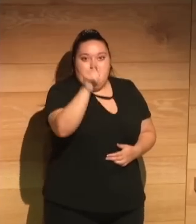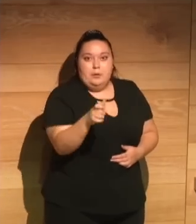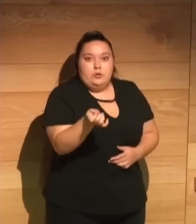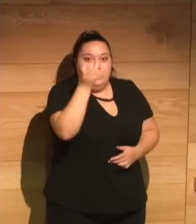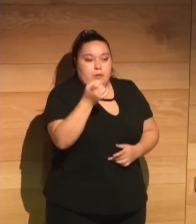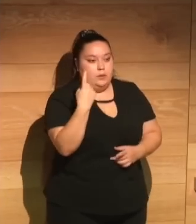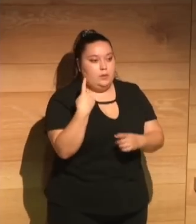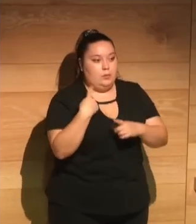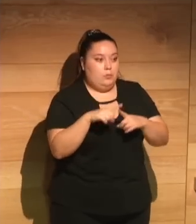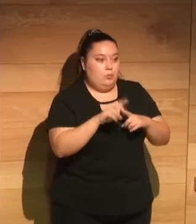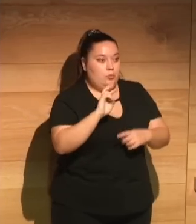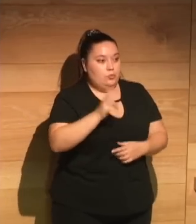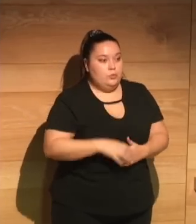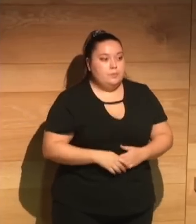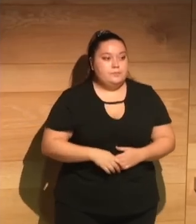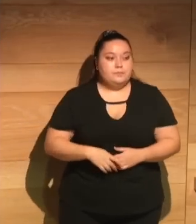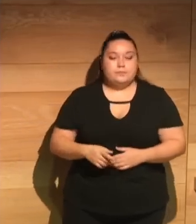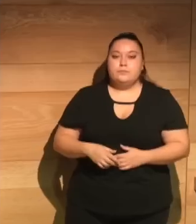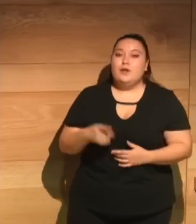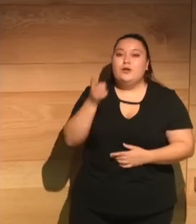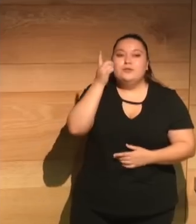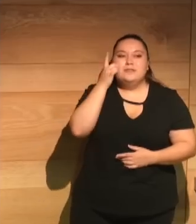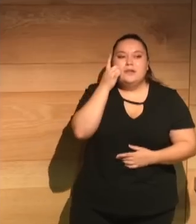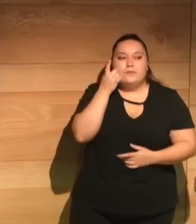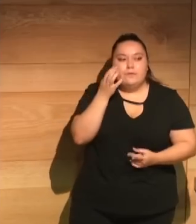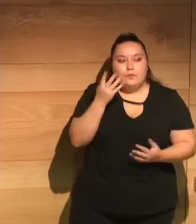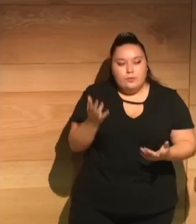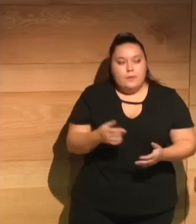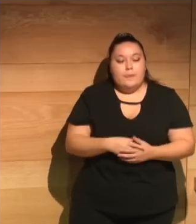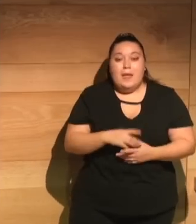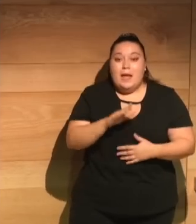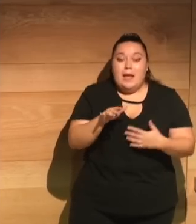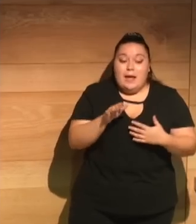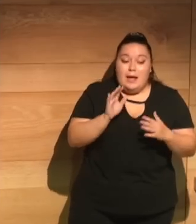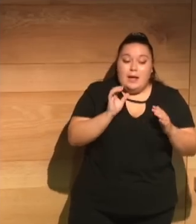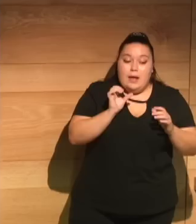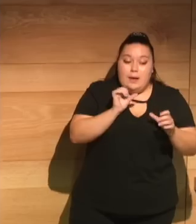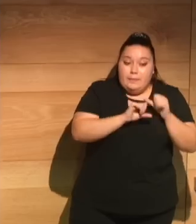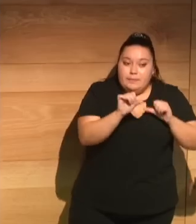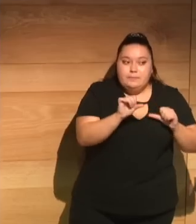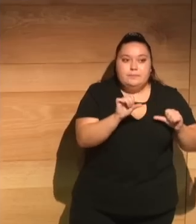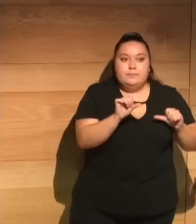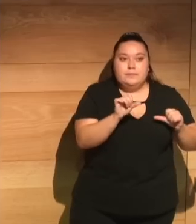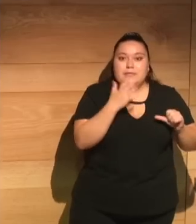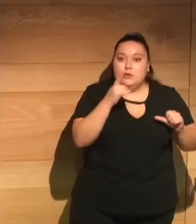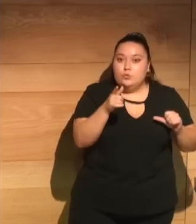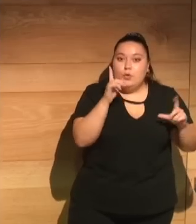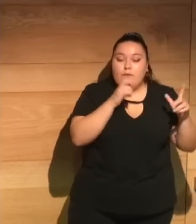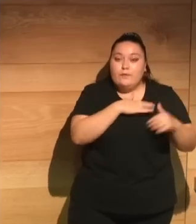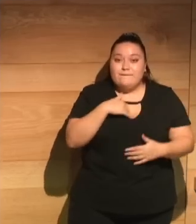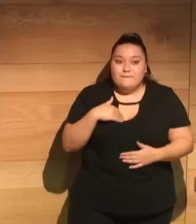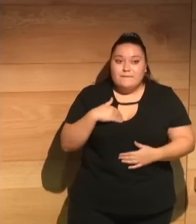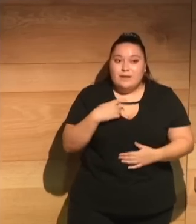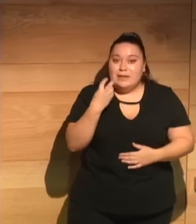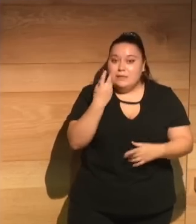Los teléfonos, en la tecnología que tenemos a ojos vista, lo único que nos queda es eso. Pero hasta ese momento, tú lo que necesitabas es, si querías hacer una foto,